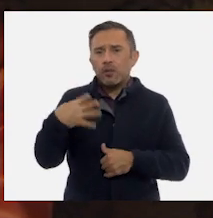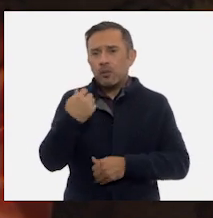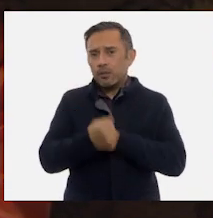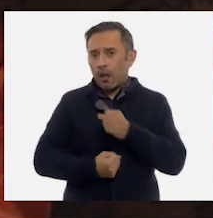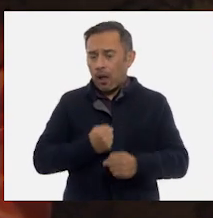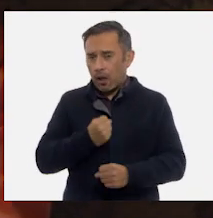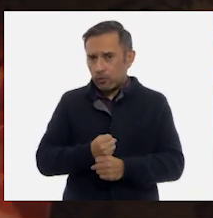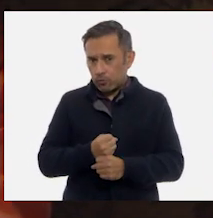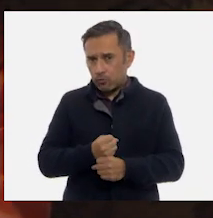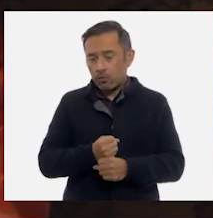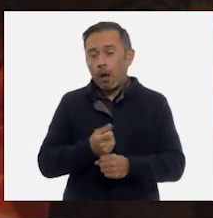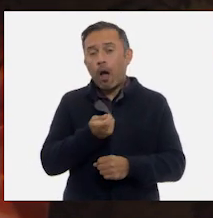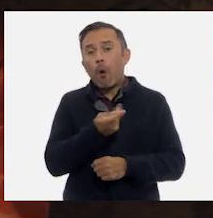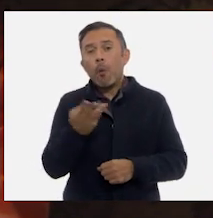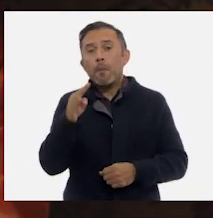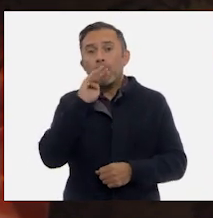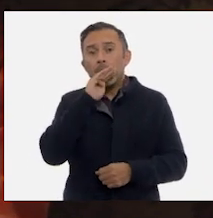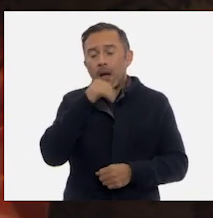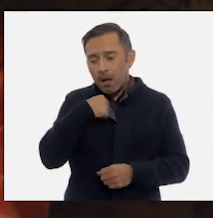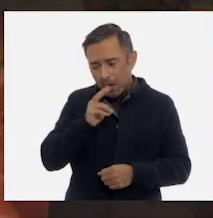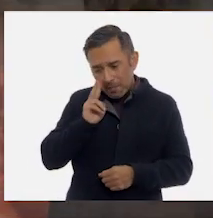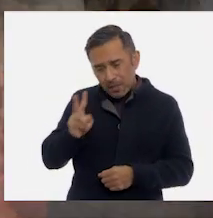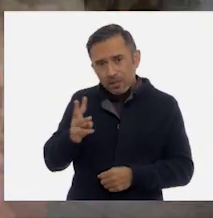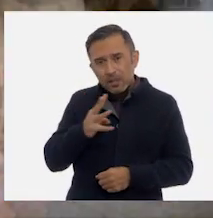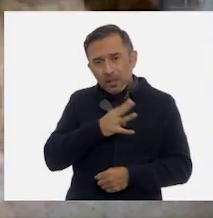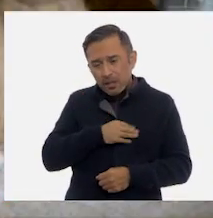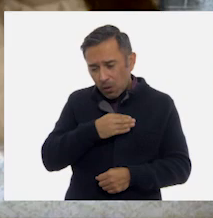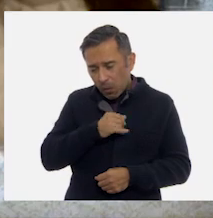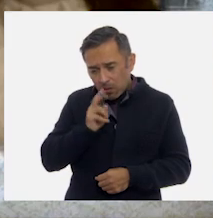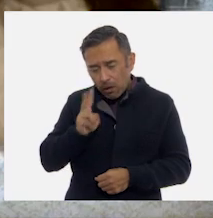madres que seguían a sus hijos y los veían morir entre batalla y batalla.